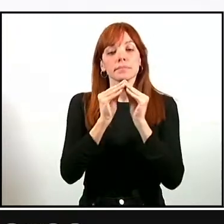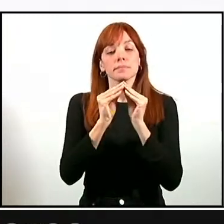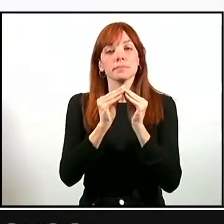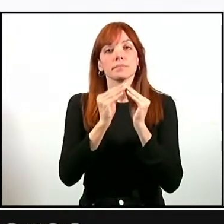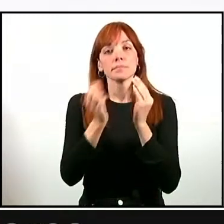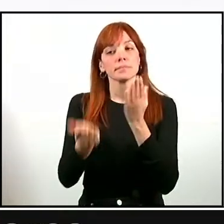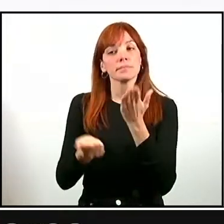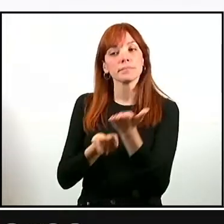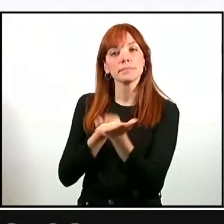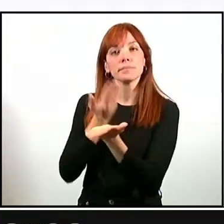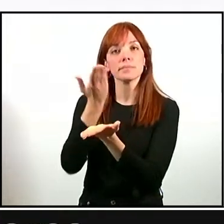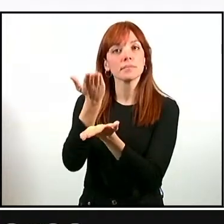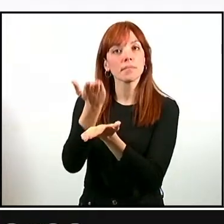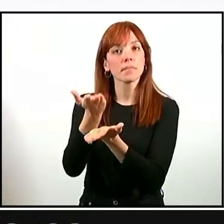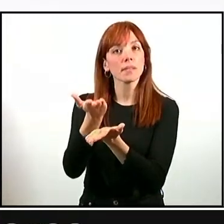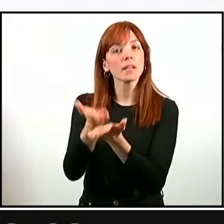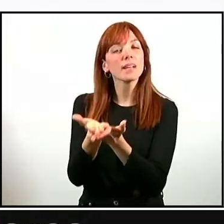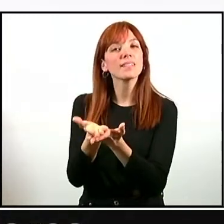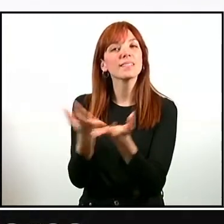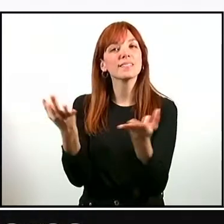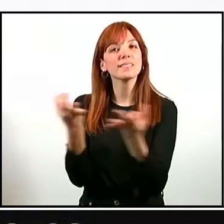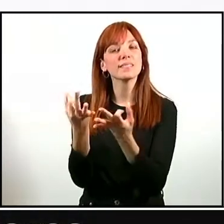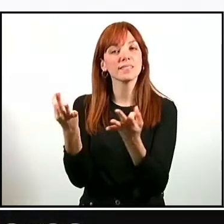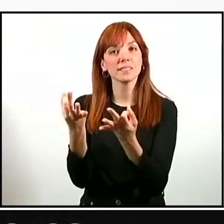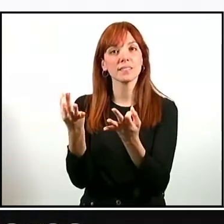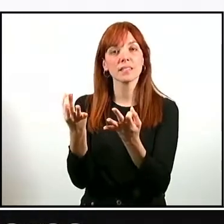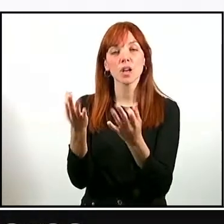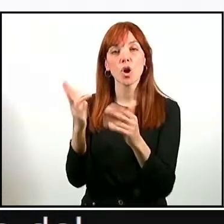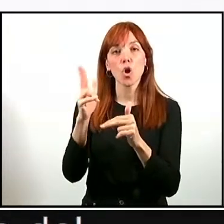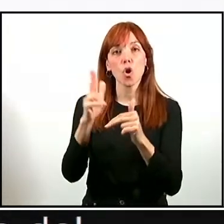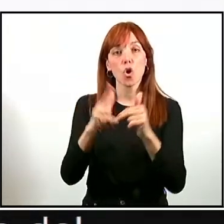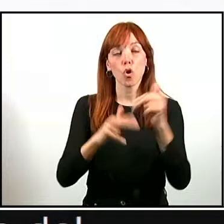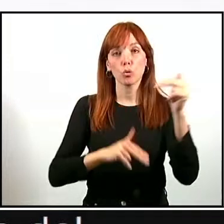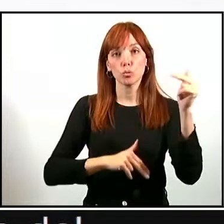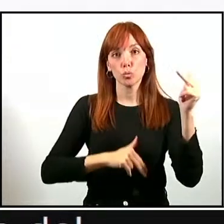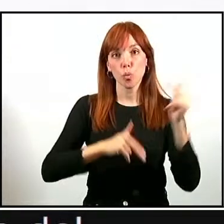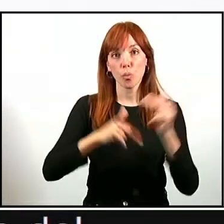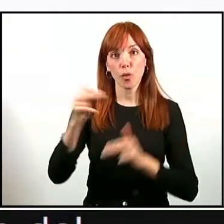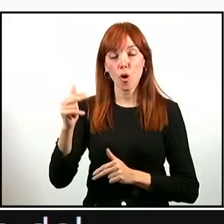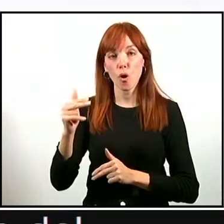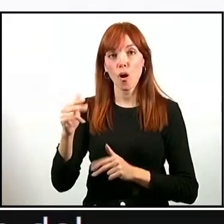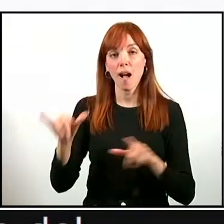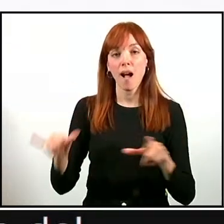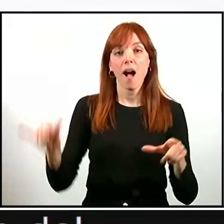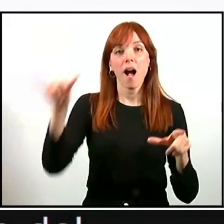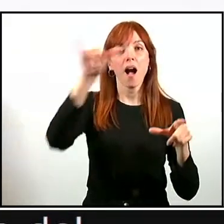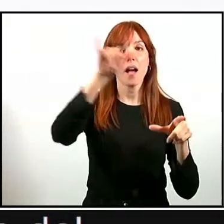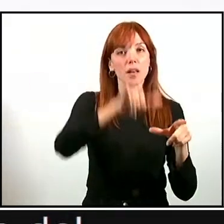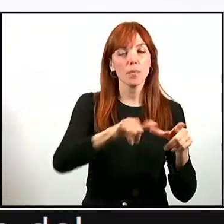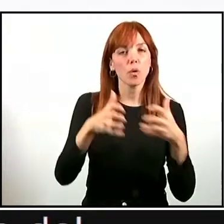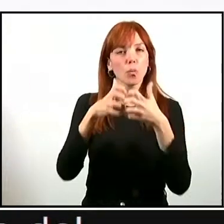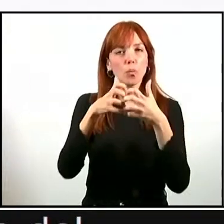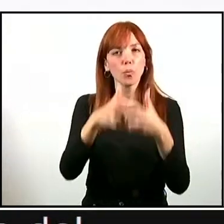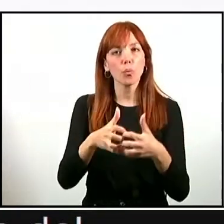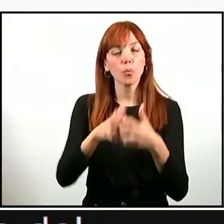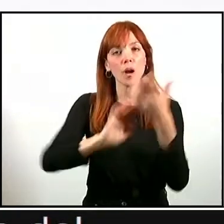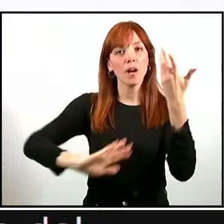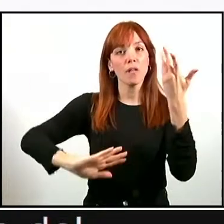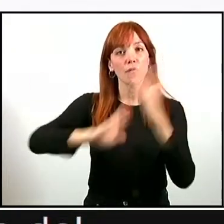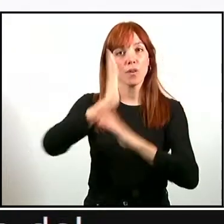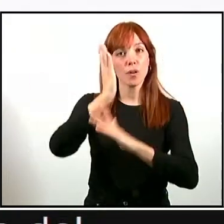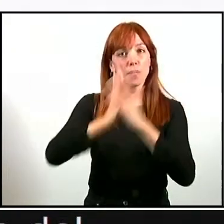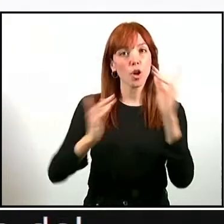encargo del denominado construcción de un aeródromo de lucha contra incendios forestales en